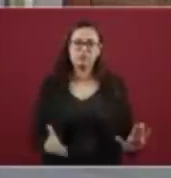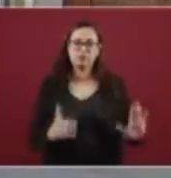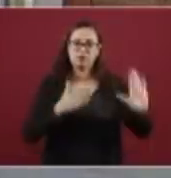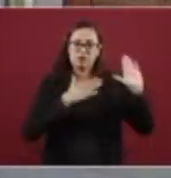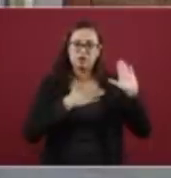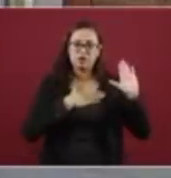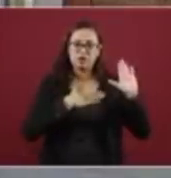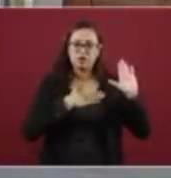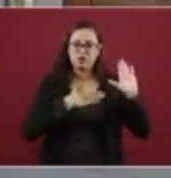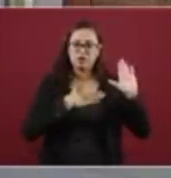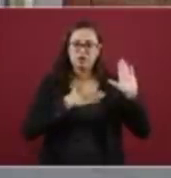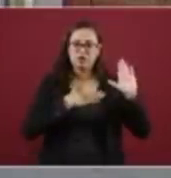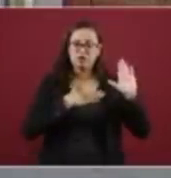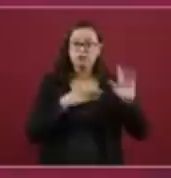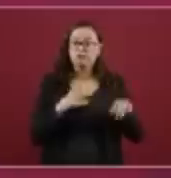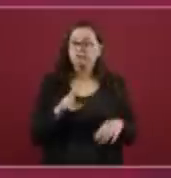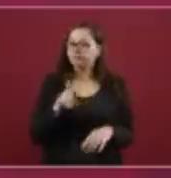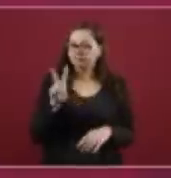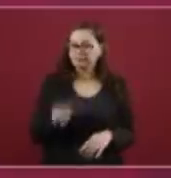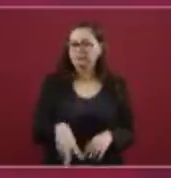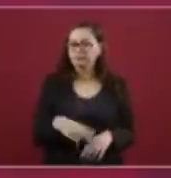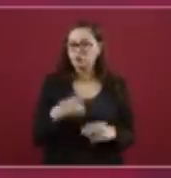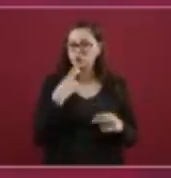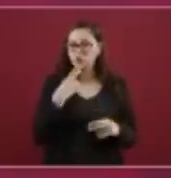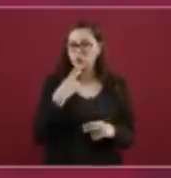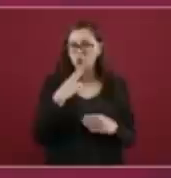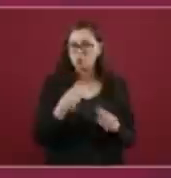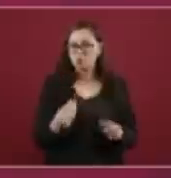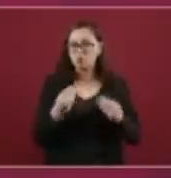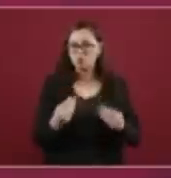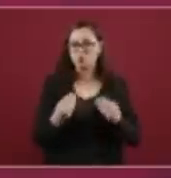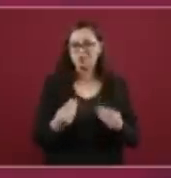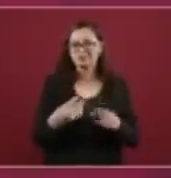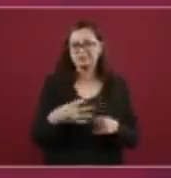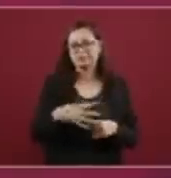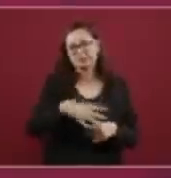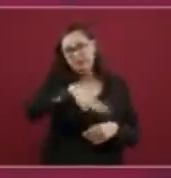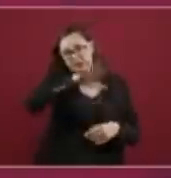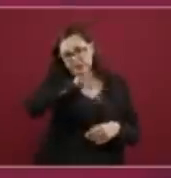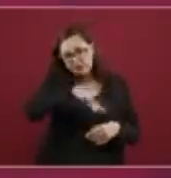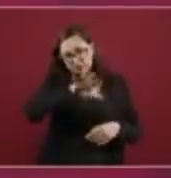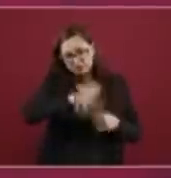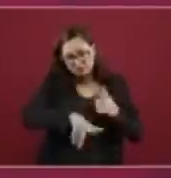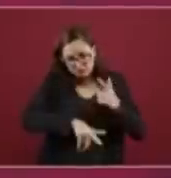me sirve mucho para empujar el elefante,